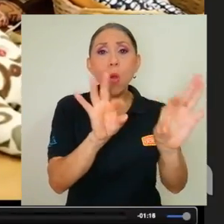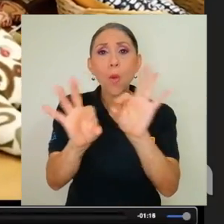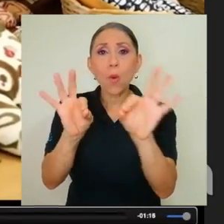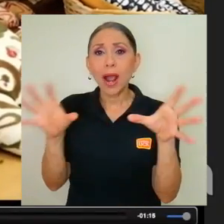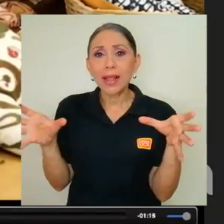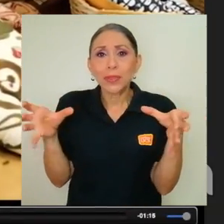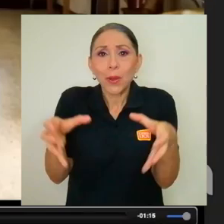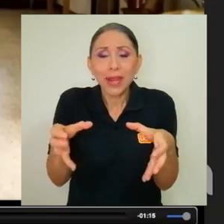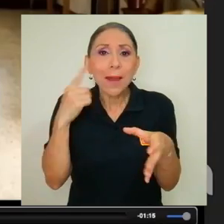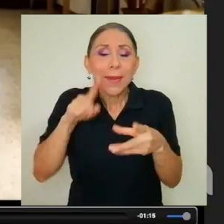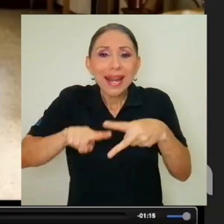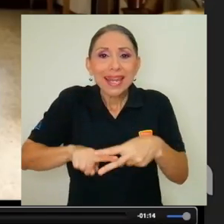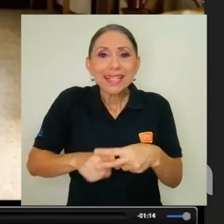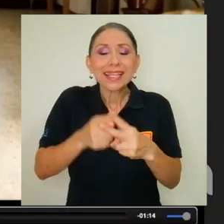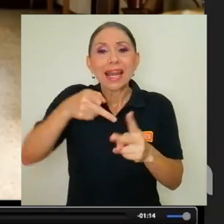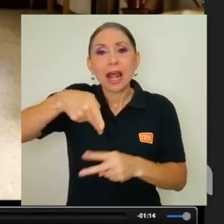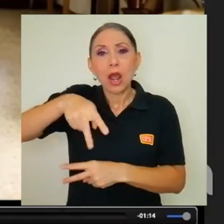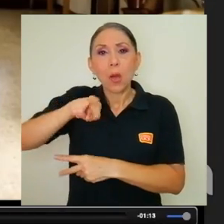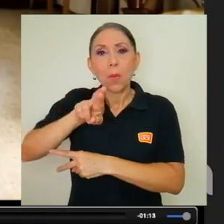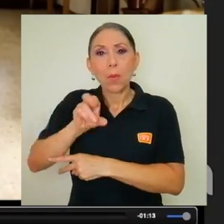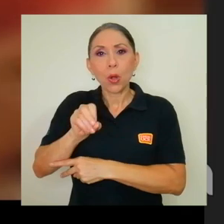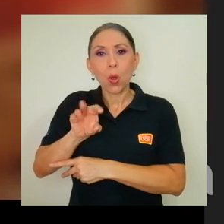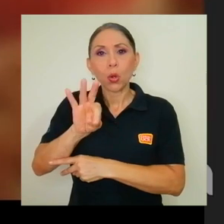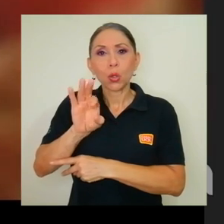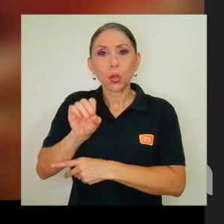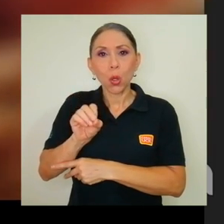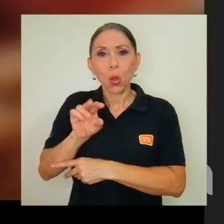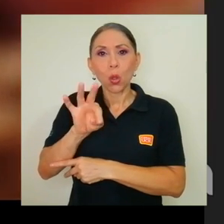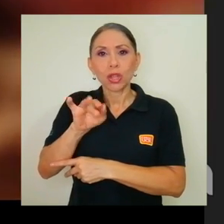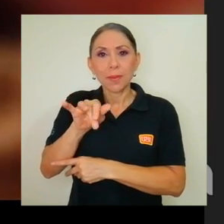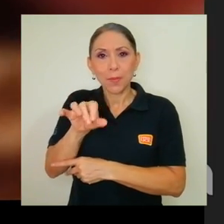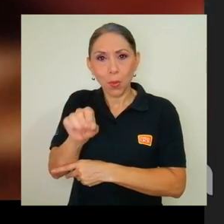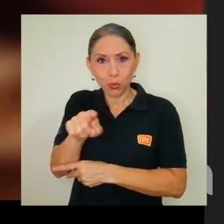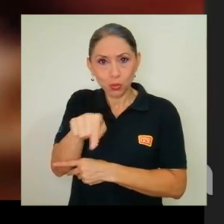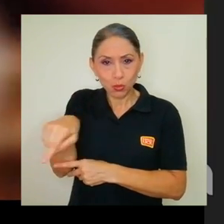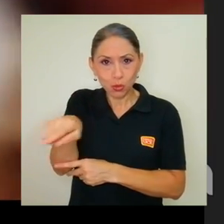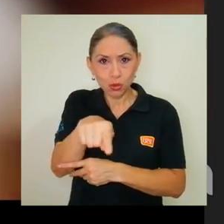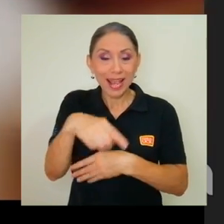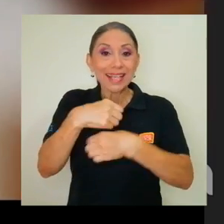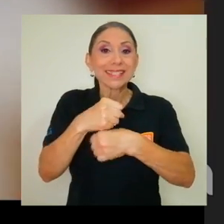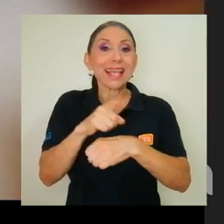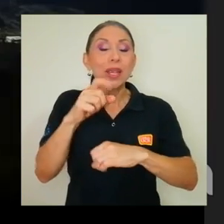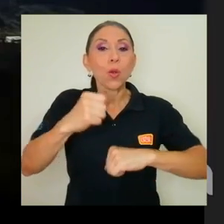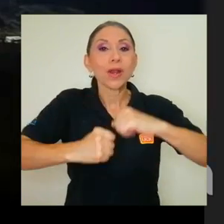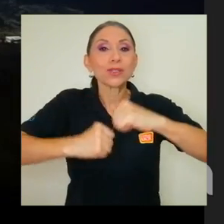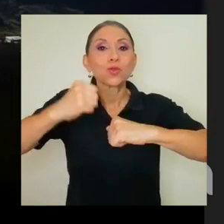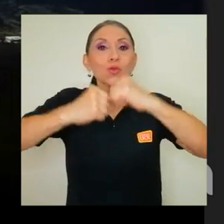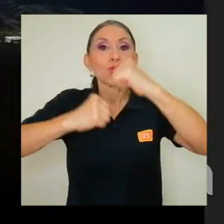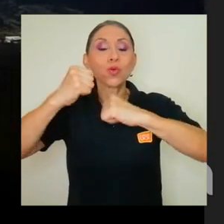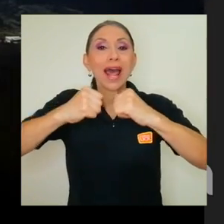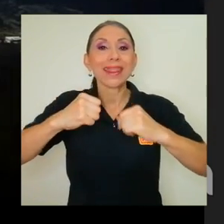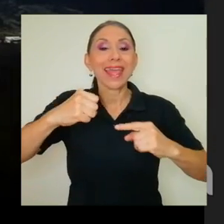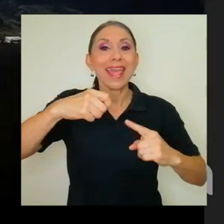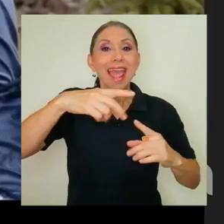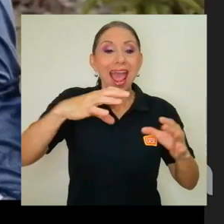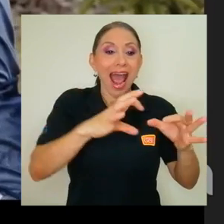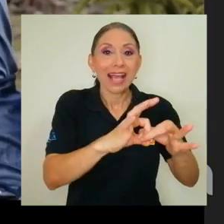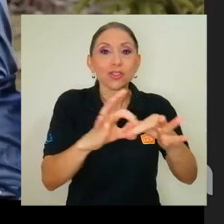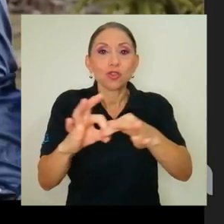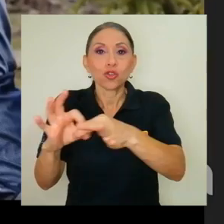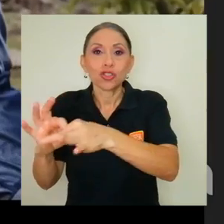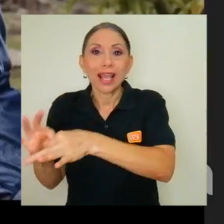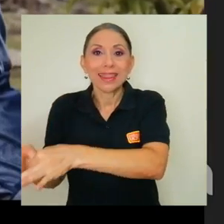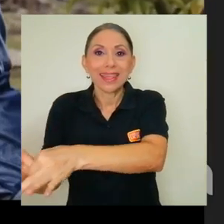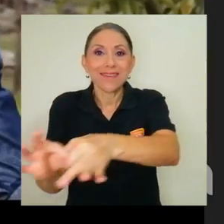convocatoria para iniciar la etapa de prototipado, en la que se generó una estructura de asociatividad entre